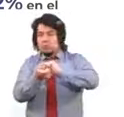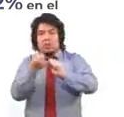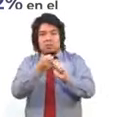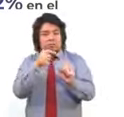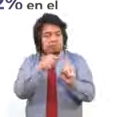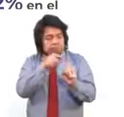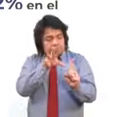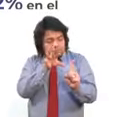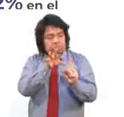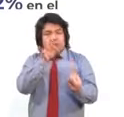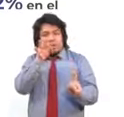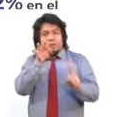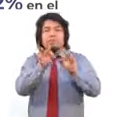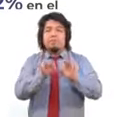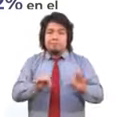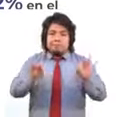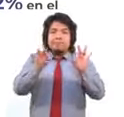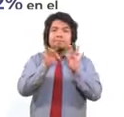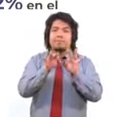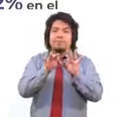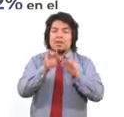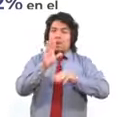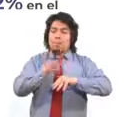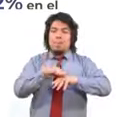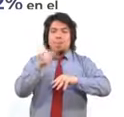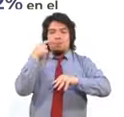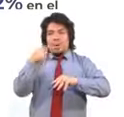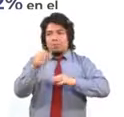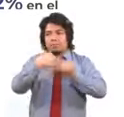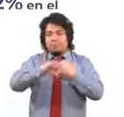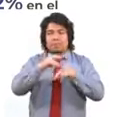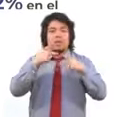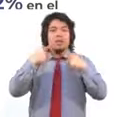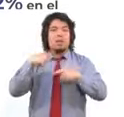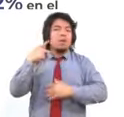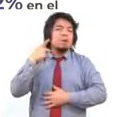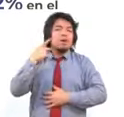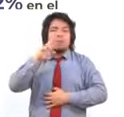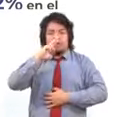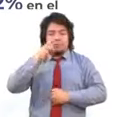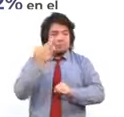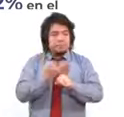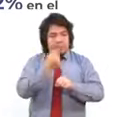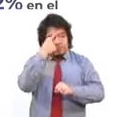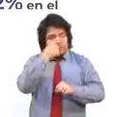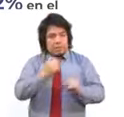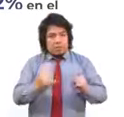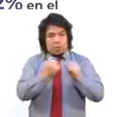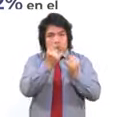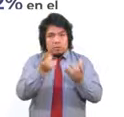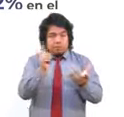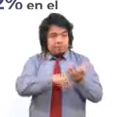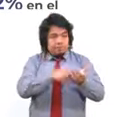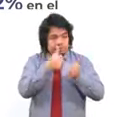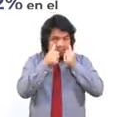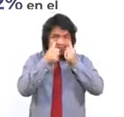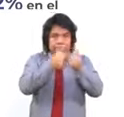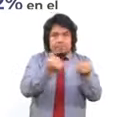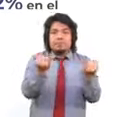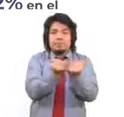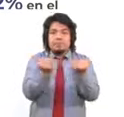prioritaria, ubicada en el más alto nivel de responsabilidad política e institucional. En el marco